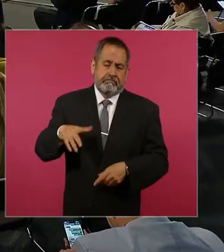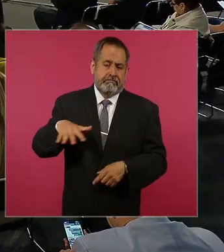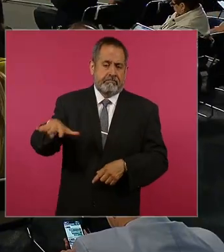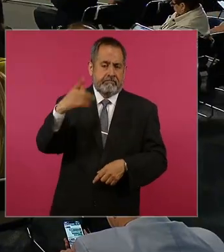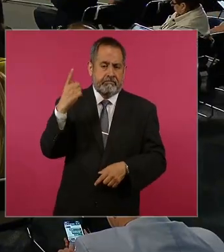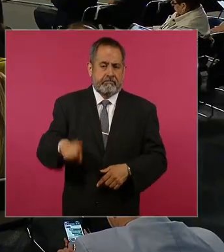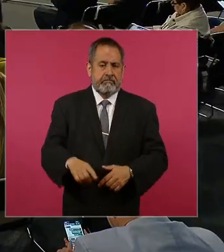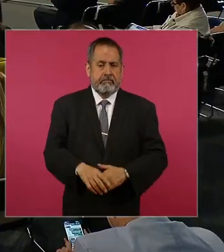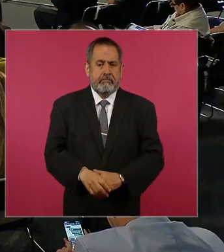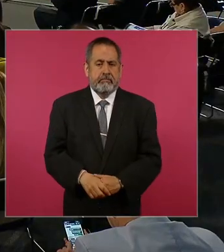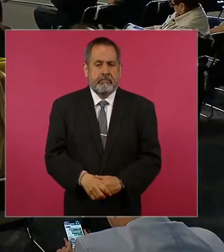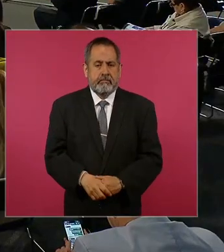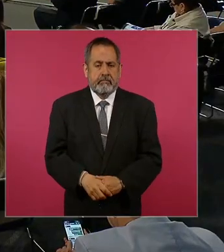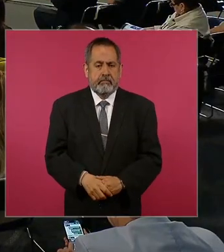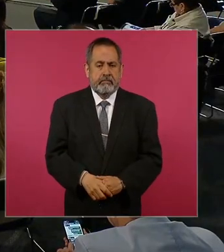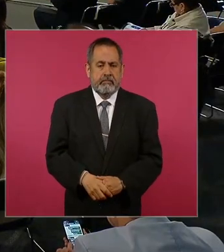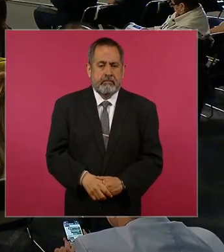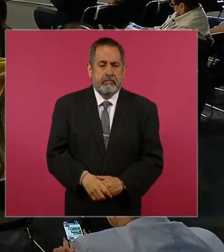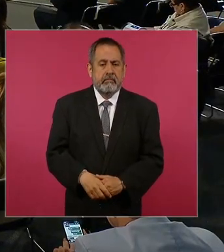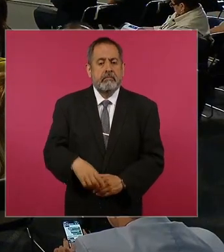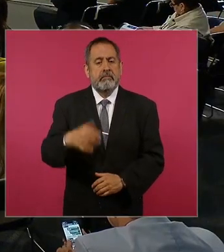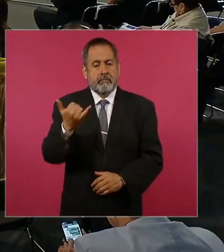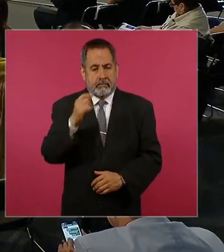Ya por último, presidente. Y luego,